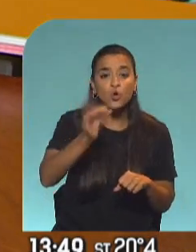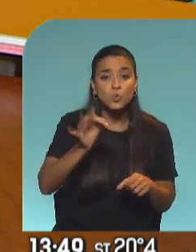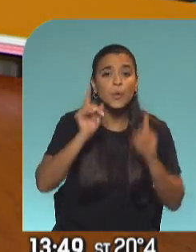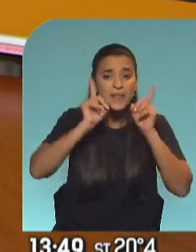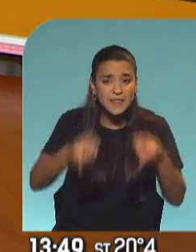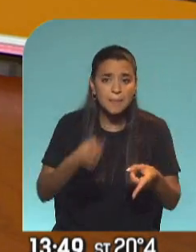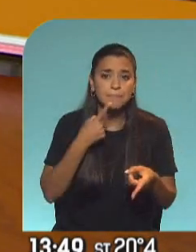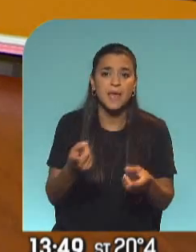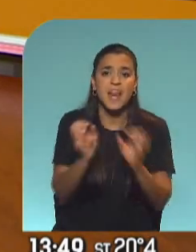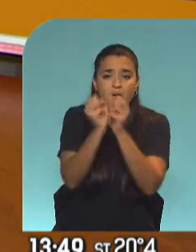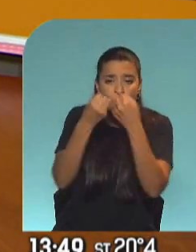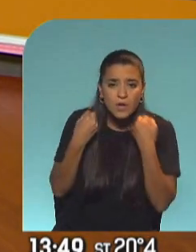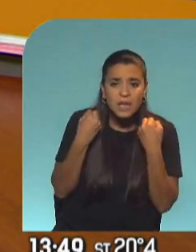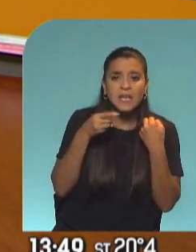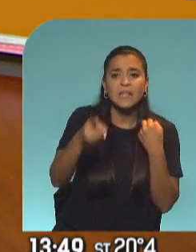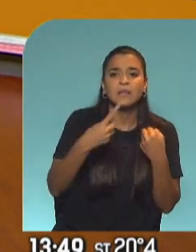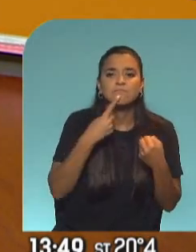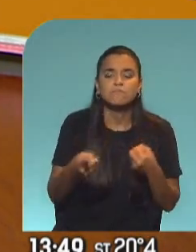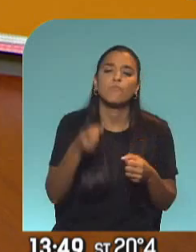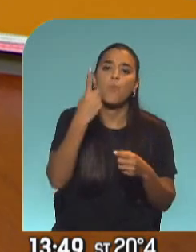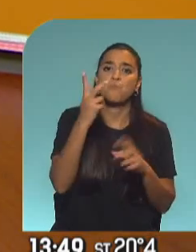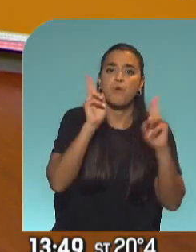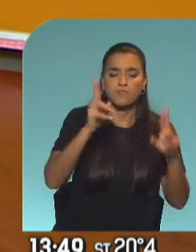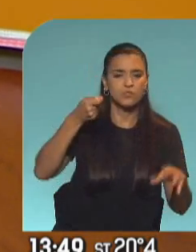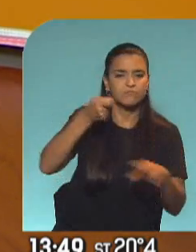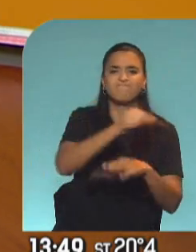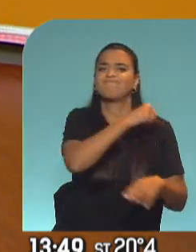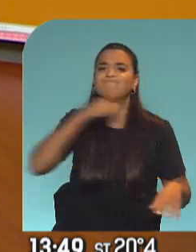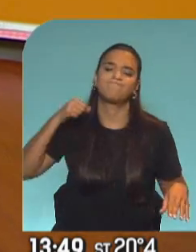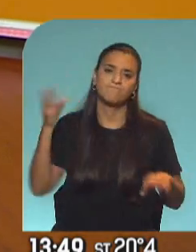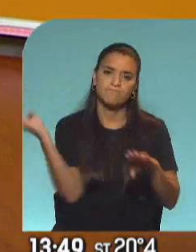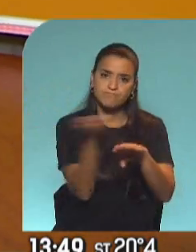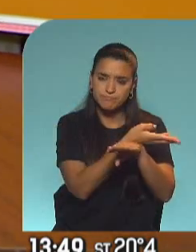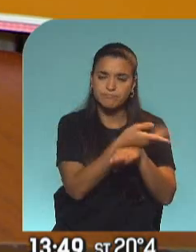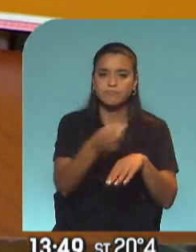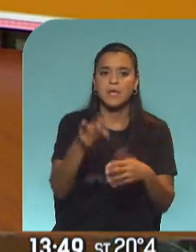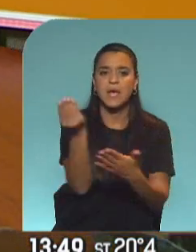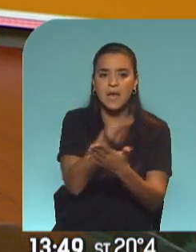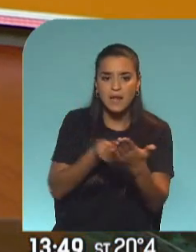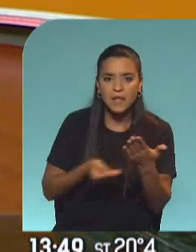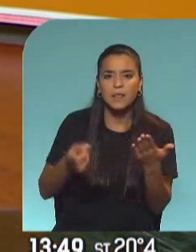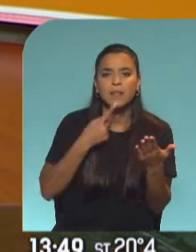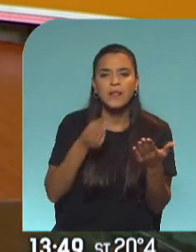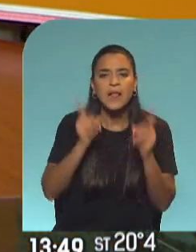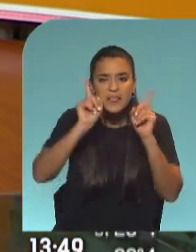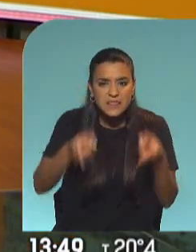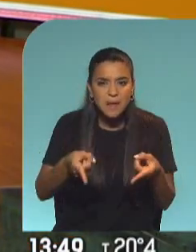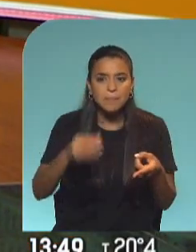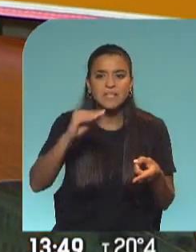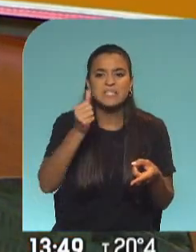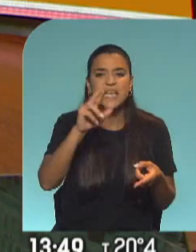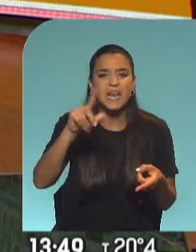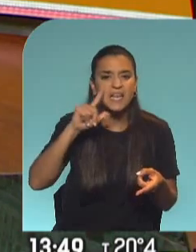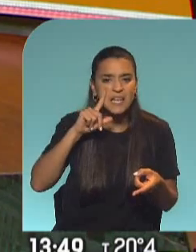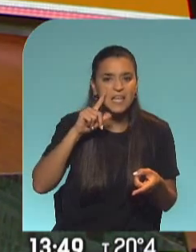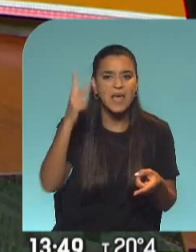también, donde un refugiado checheno decapitó a un profesor que había mostrado en la clase de las caricaturas de Charlie Hebdo. Había salido de esa clase